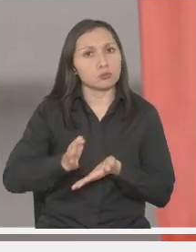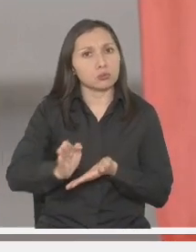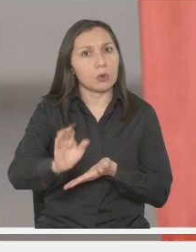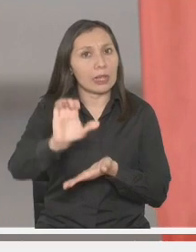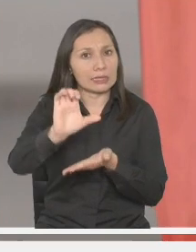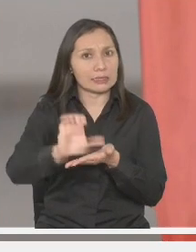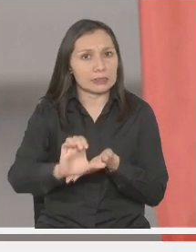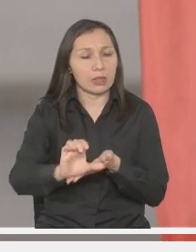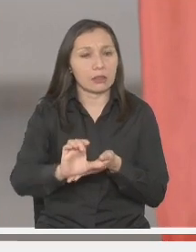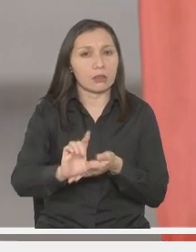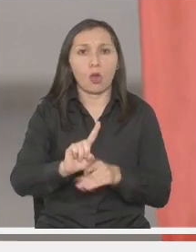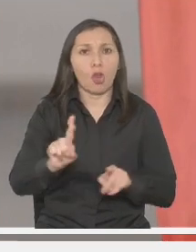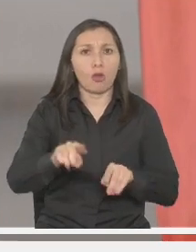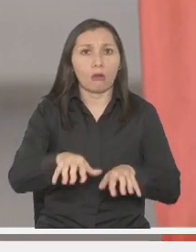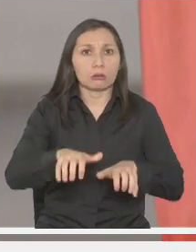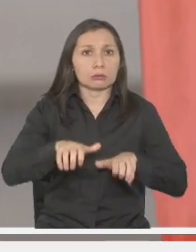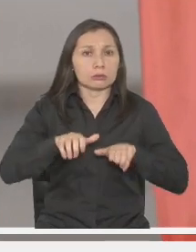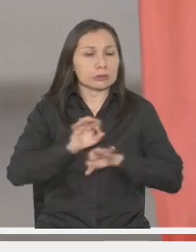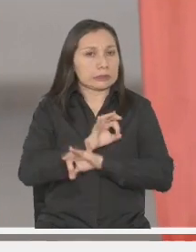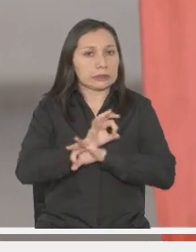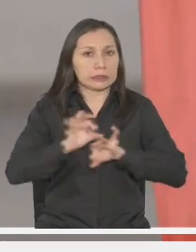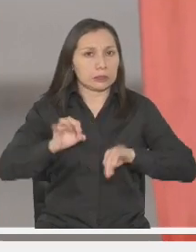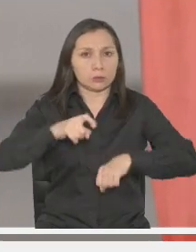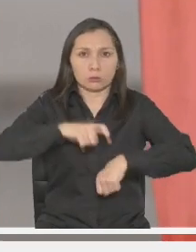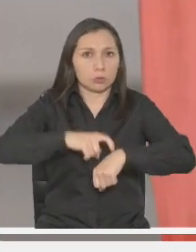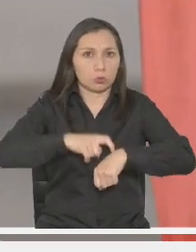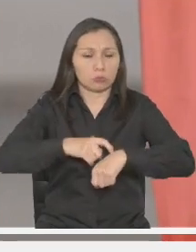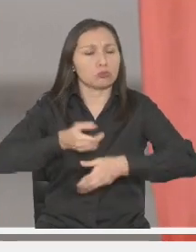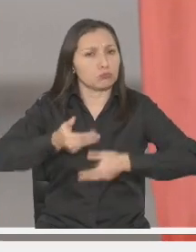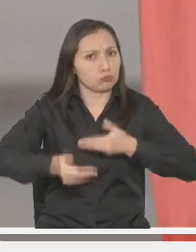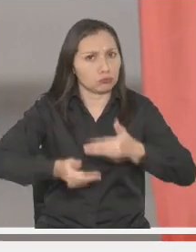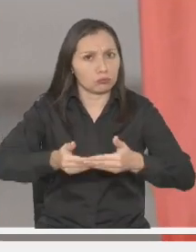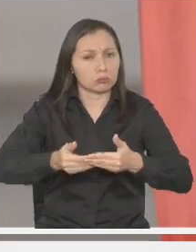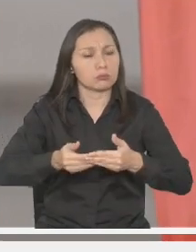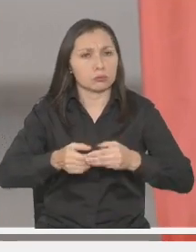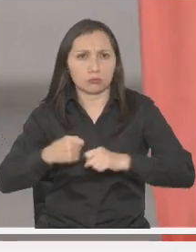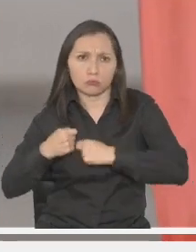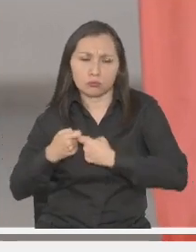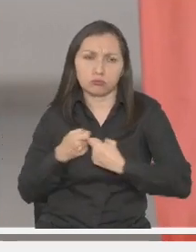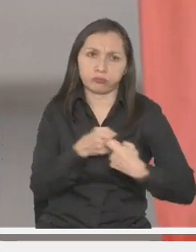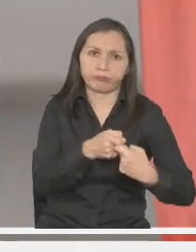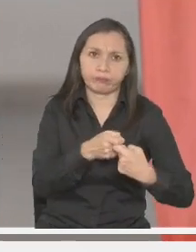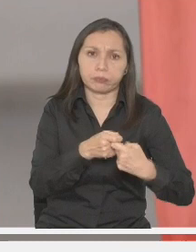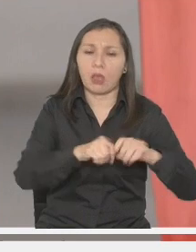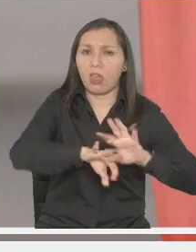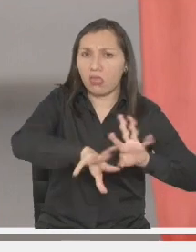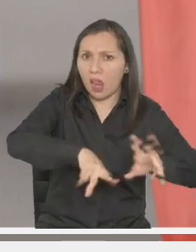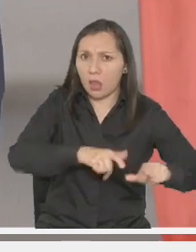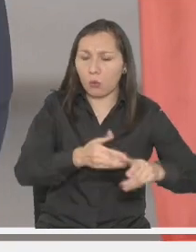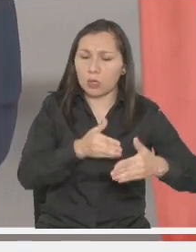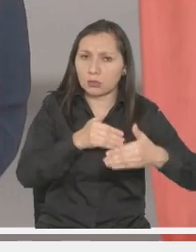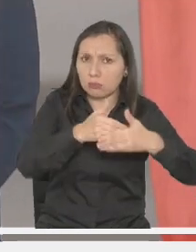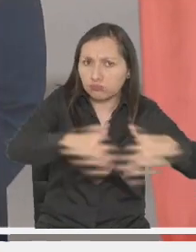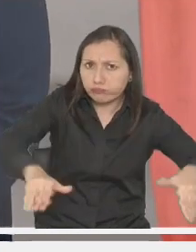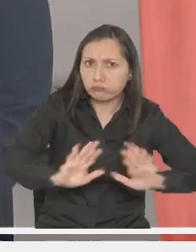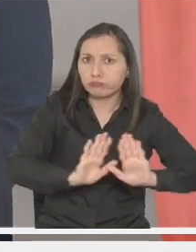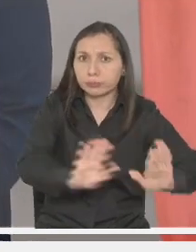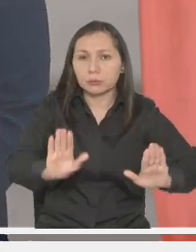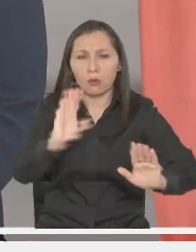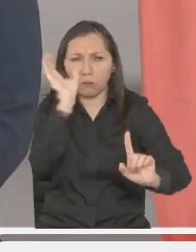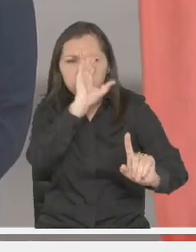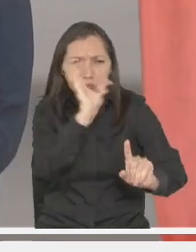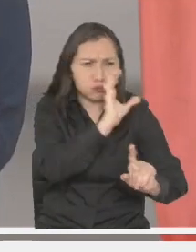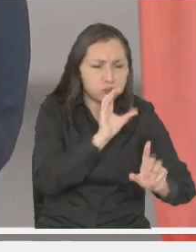del Estado, no va a retroceder ni un solo minuto en darle tregua a la delincuencia y en no perseguir a los